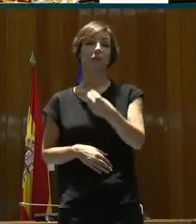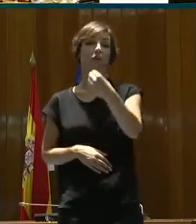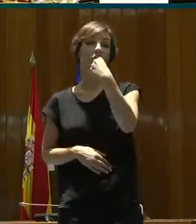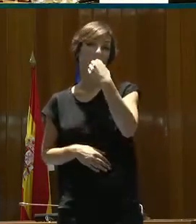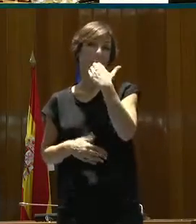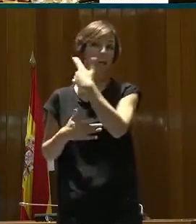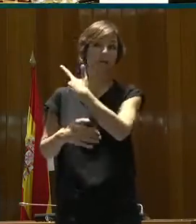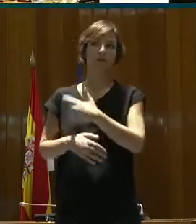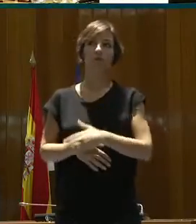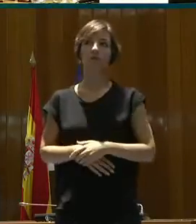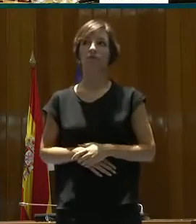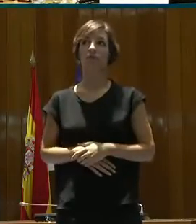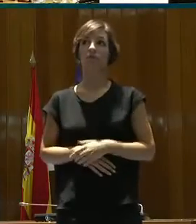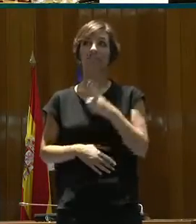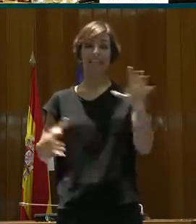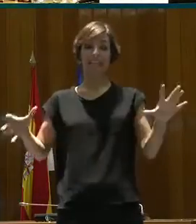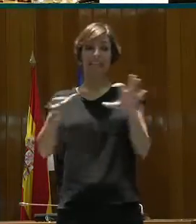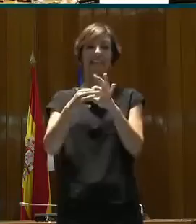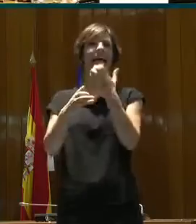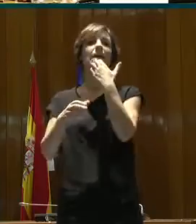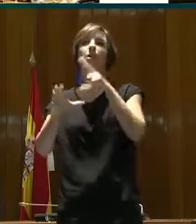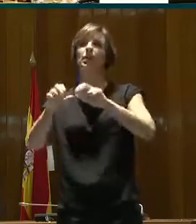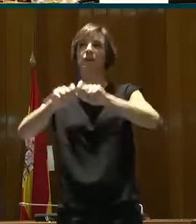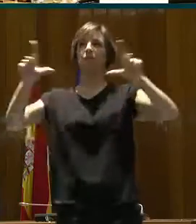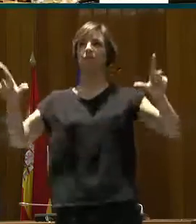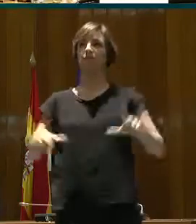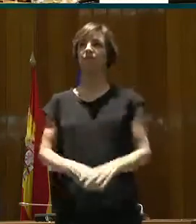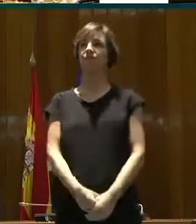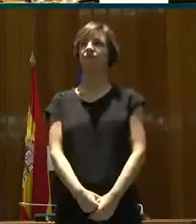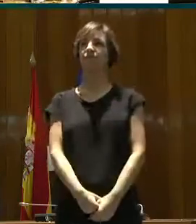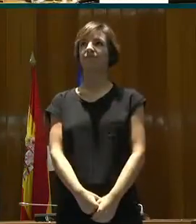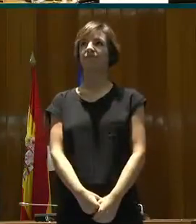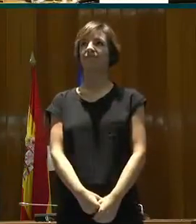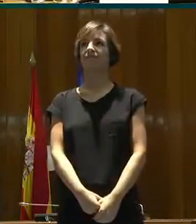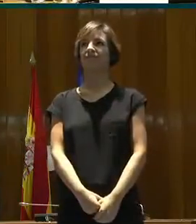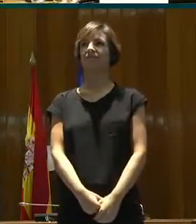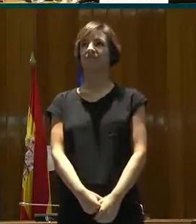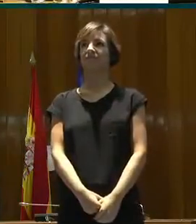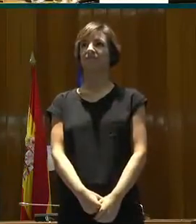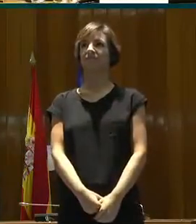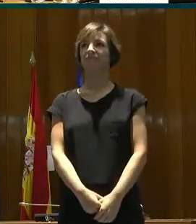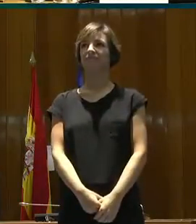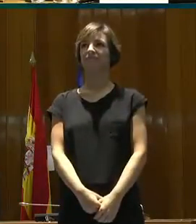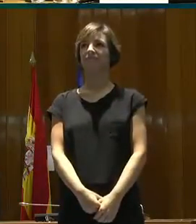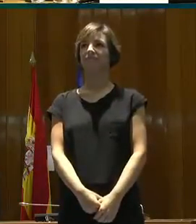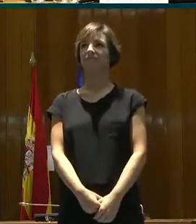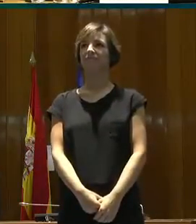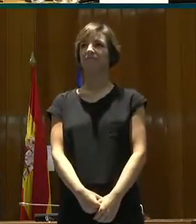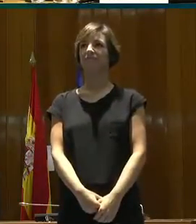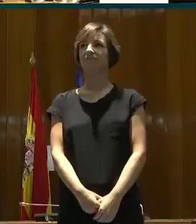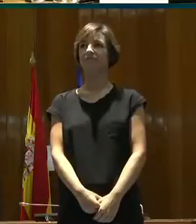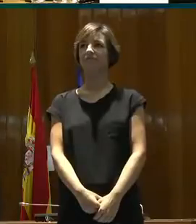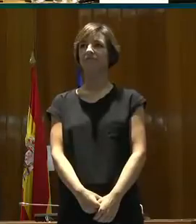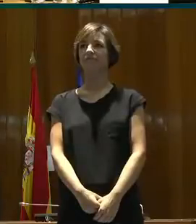Y se vincula a un ejemplo en vídeo que ahora pueden observar.